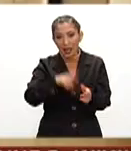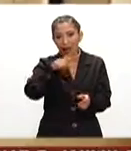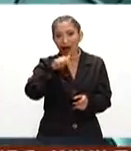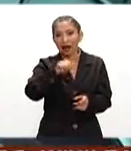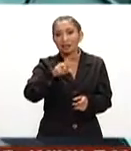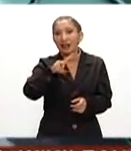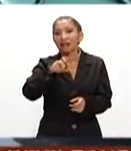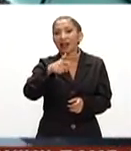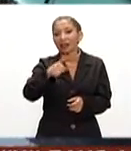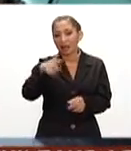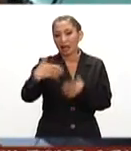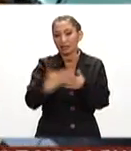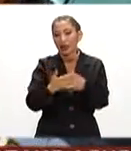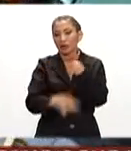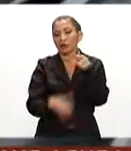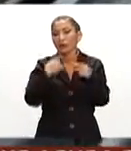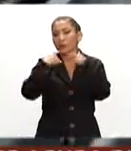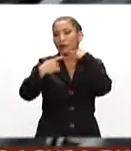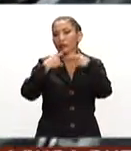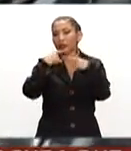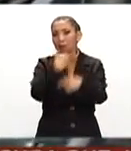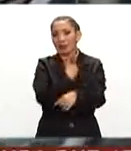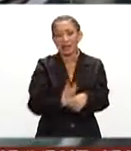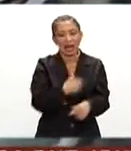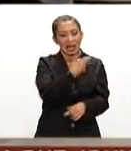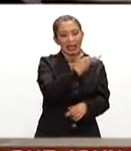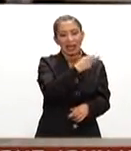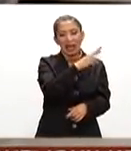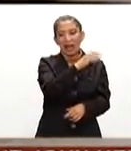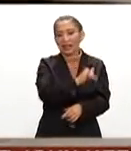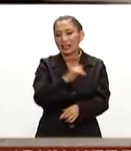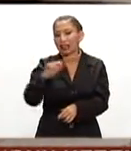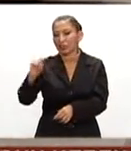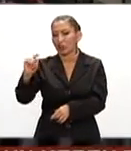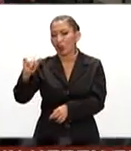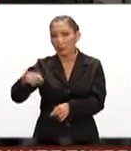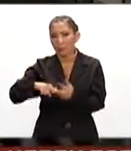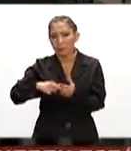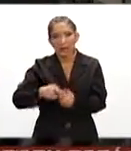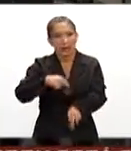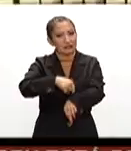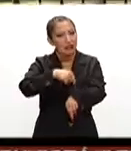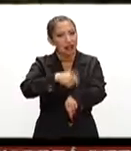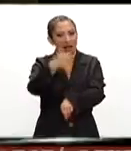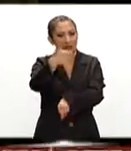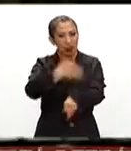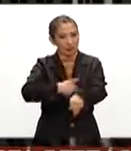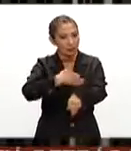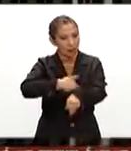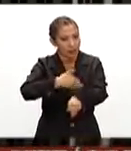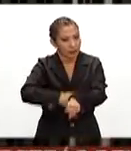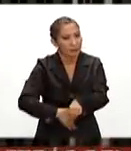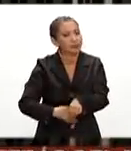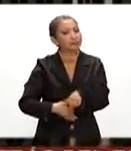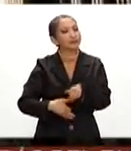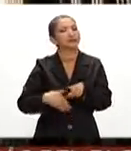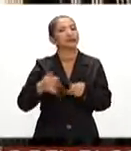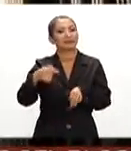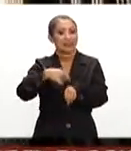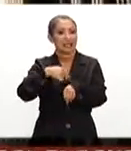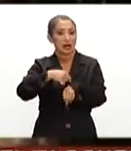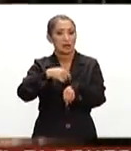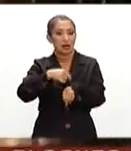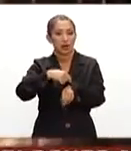Nevada, se va a realizar el último debate presidencial entre Clinton y Donald Trump. Va a comenzar a las 6 de la tarde,